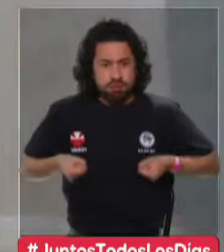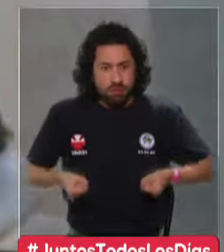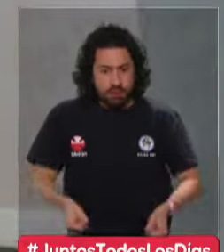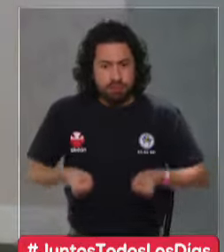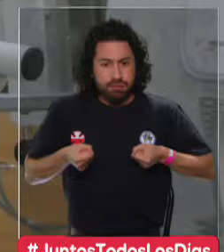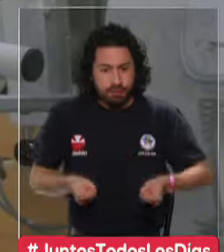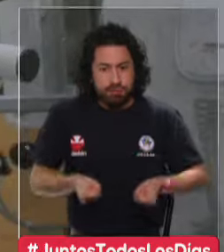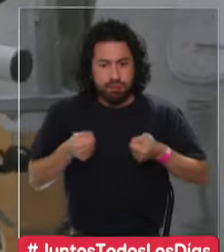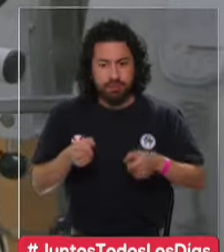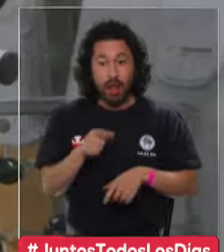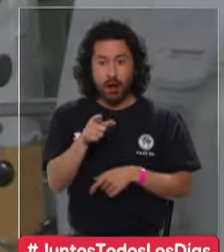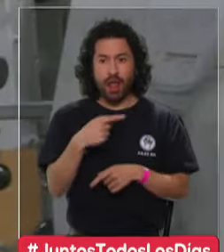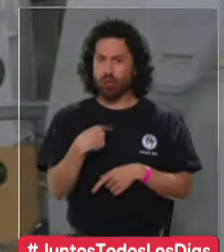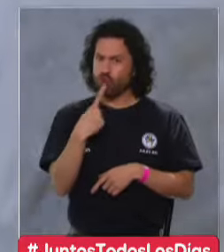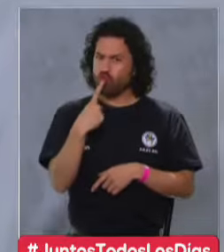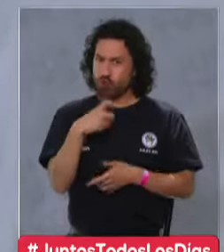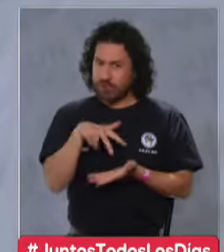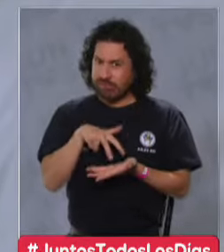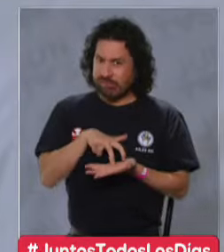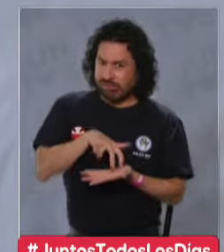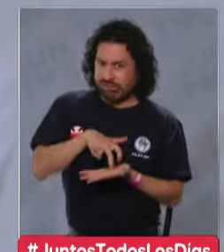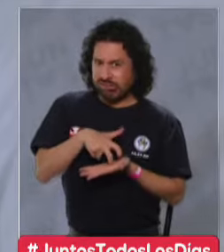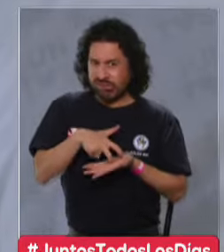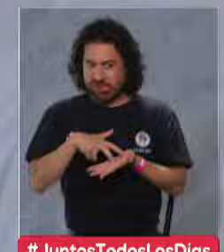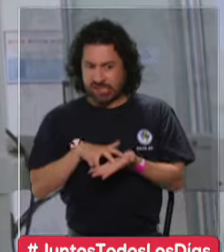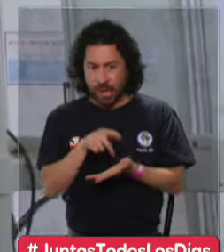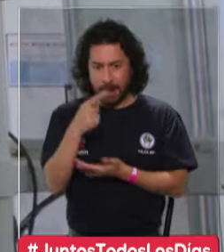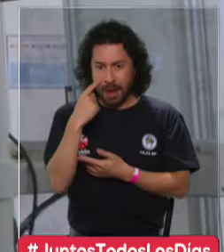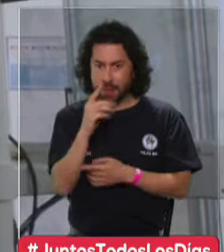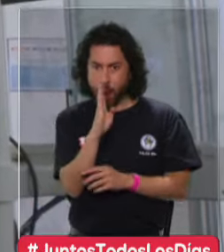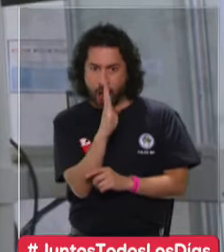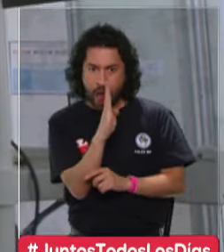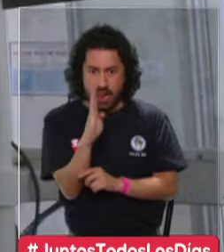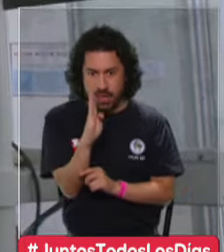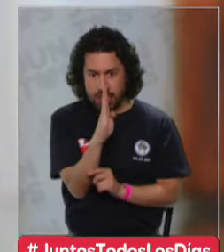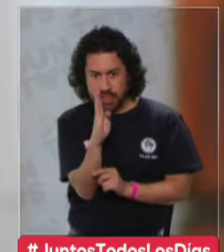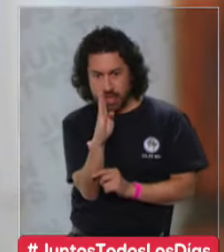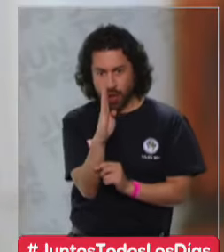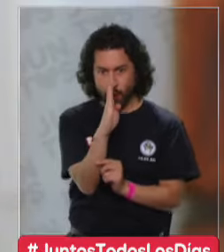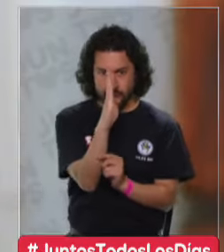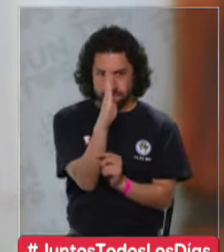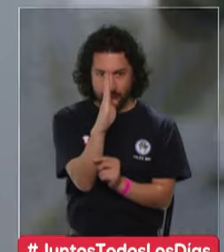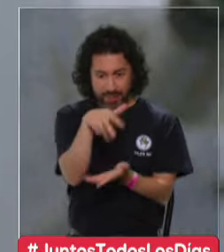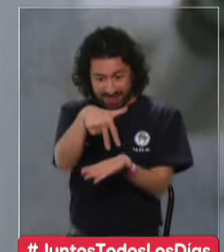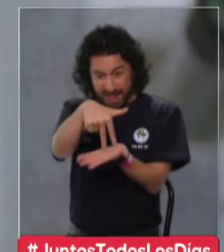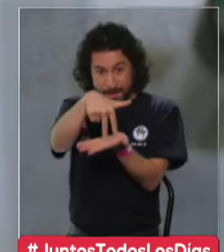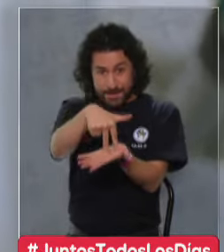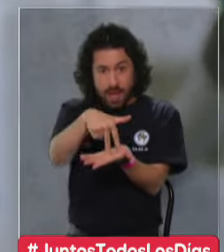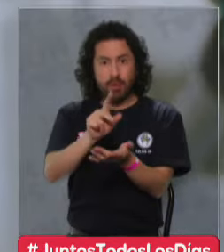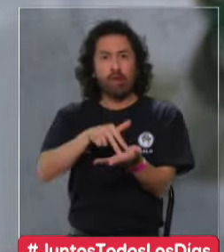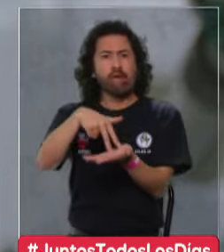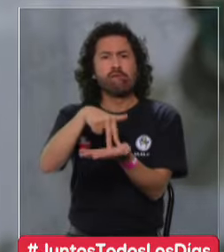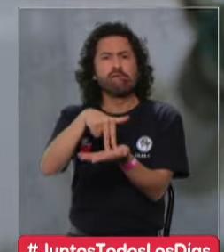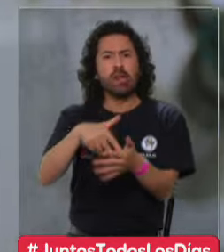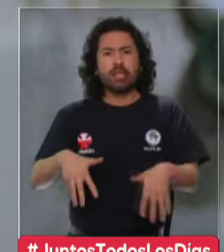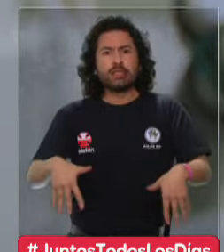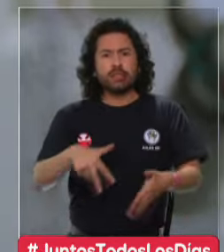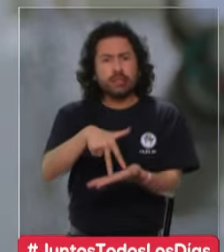le puso un poquito más de resistencia, ¿ya? Así que vamos. El loco más trata de alinearla, de mantenerla de pie pero segura.